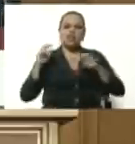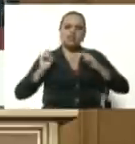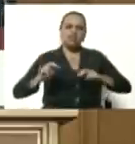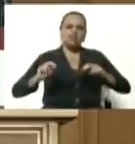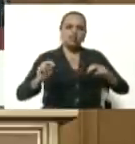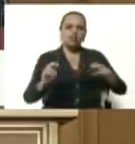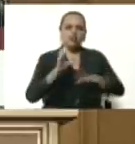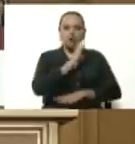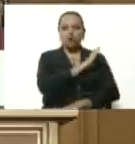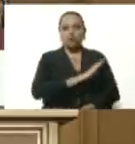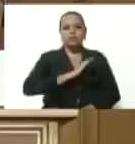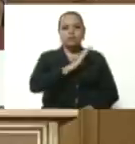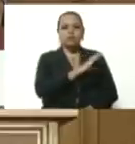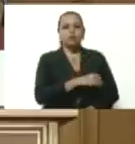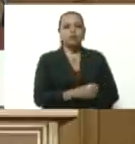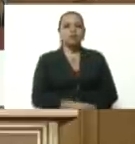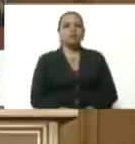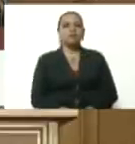esa comisión